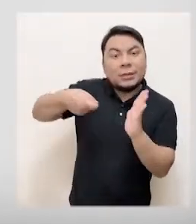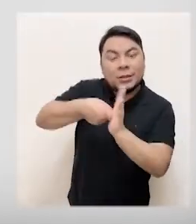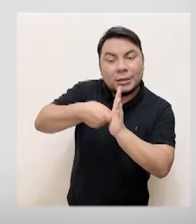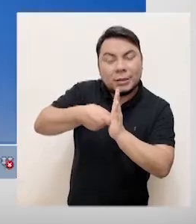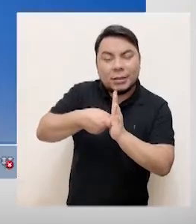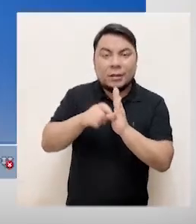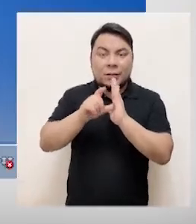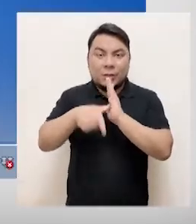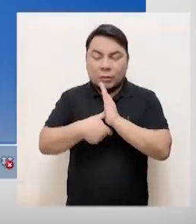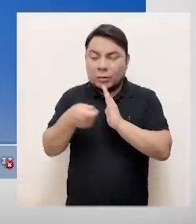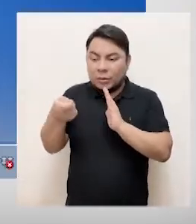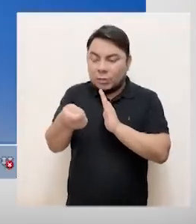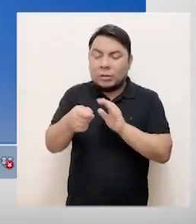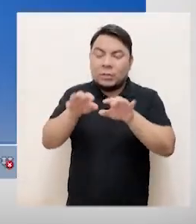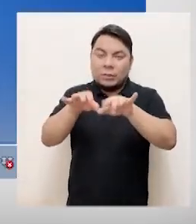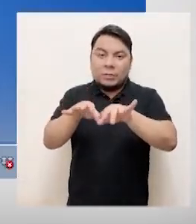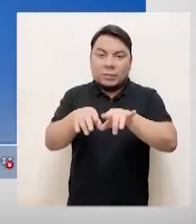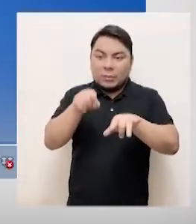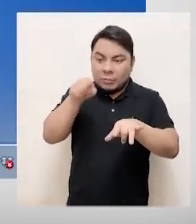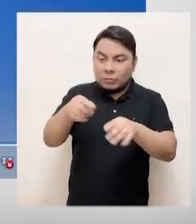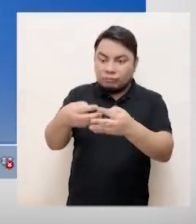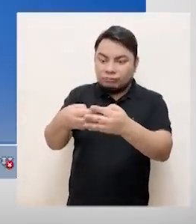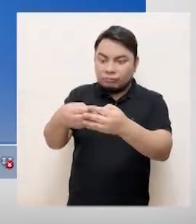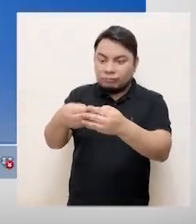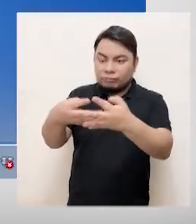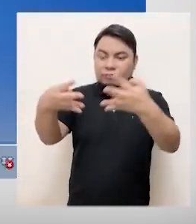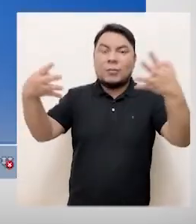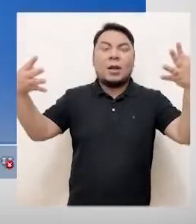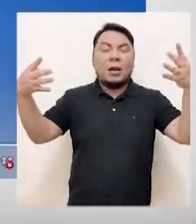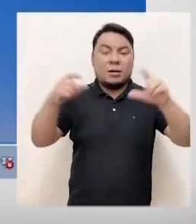2. Ingrese al explorador de archivos.